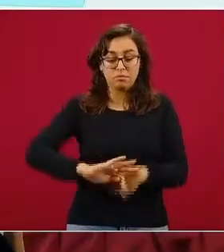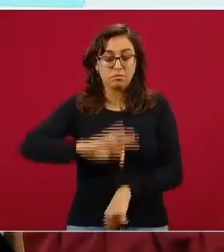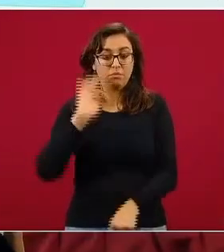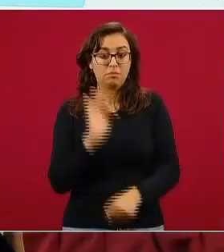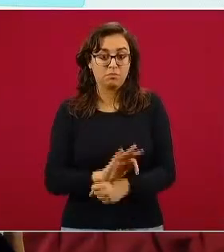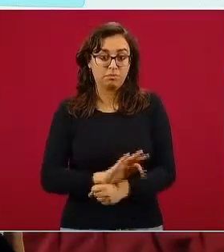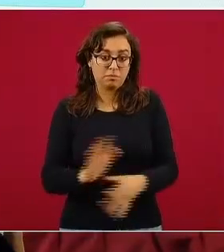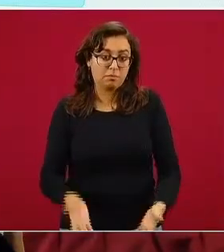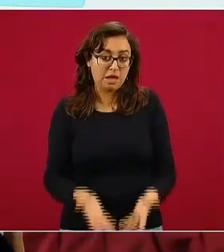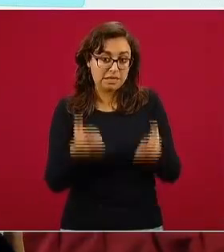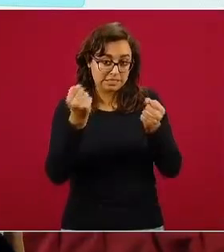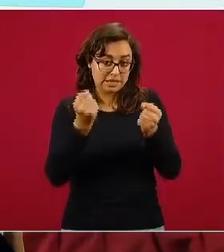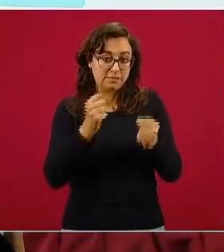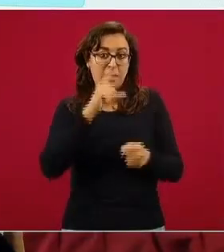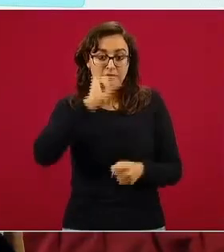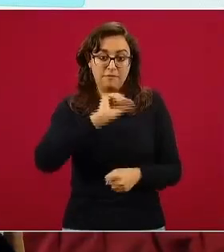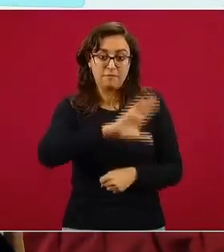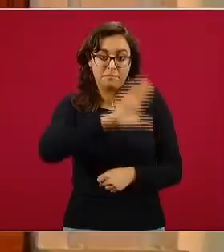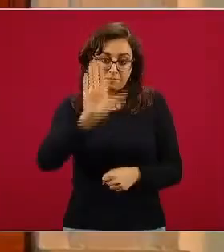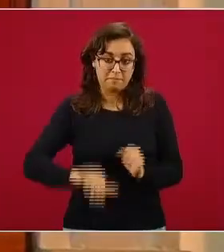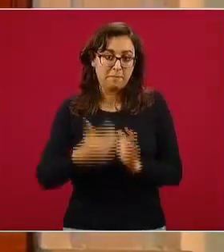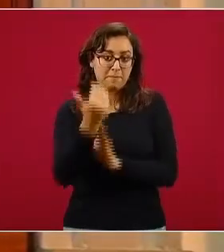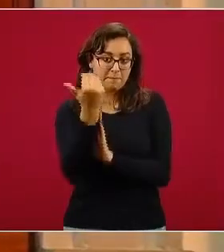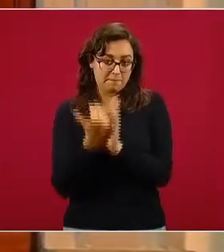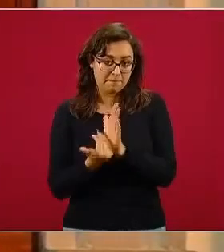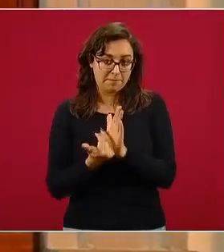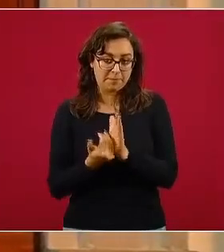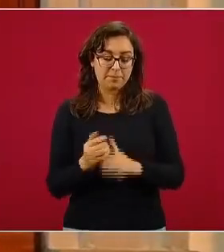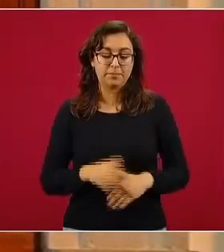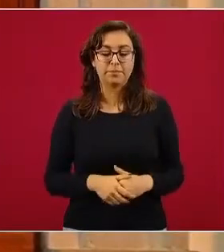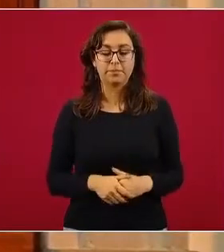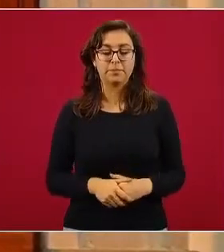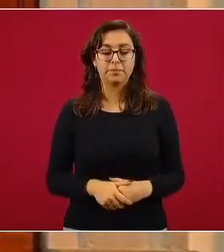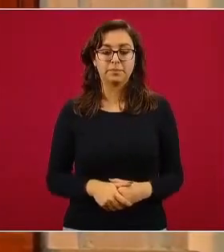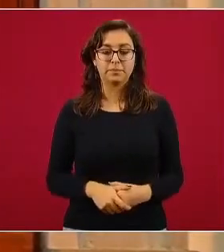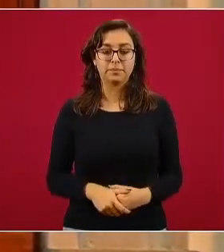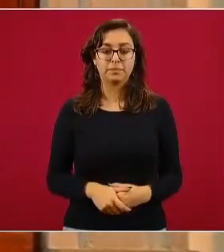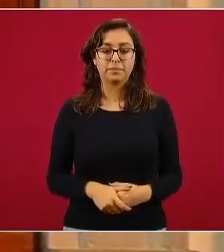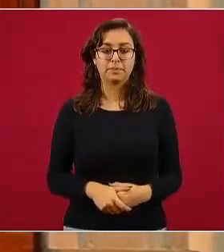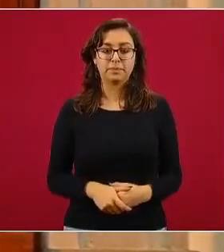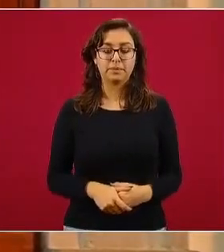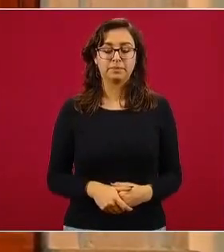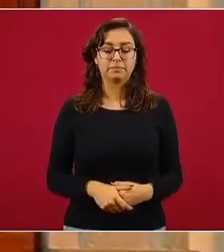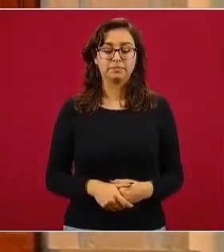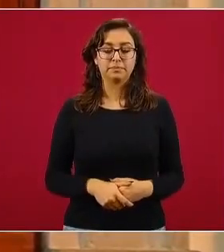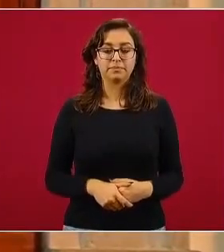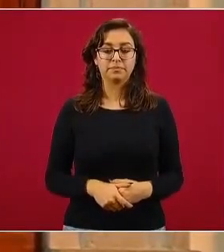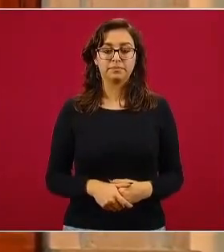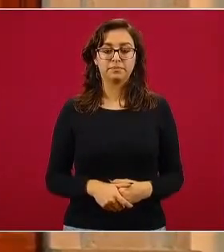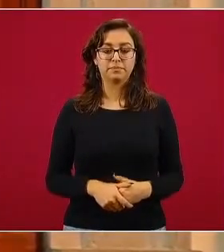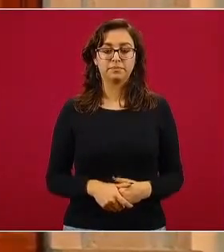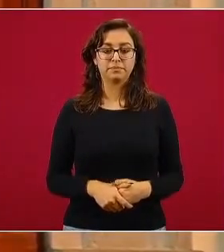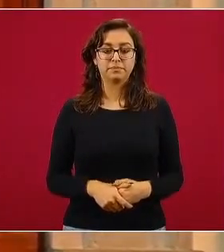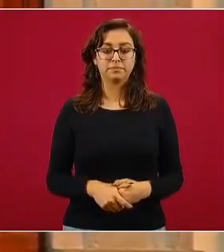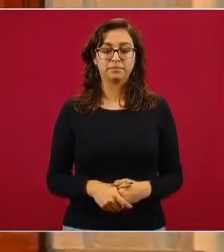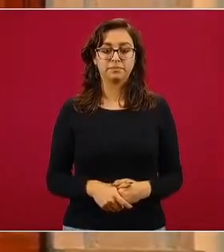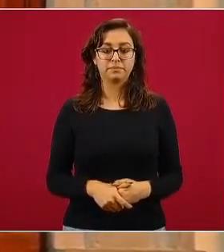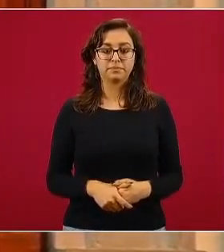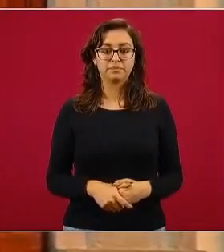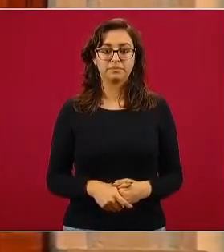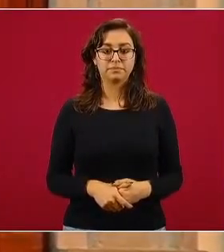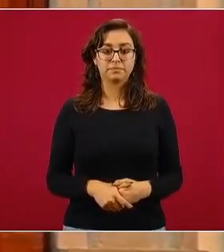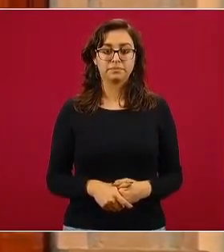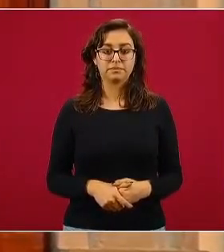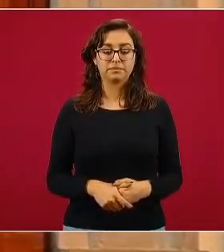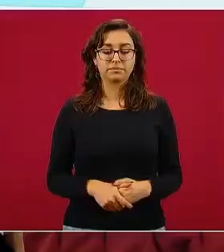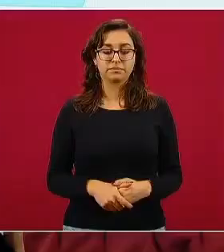de disminuir el riesgo de complicación más severa y por lo tanto disminuir